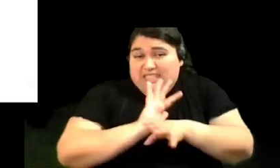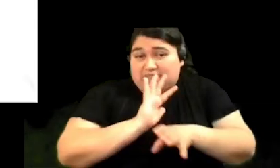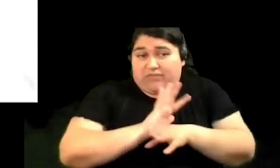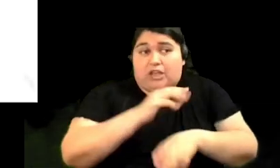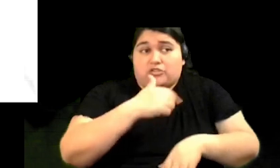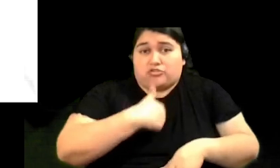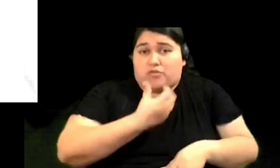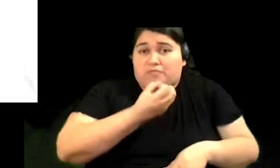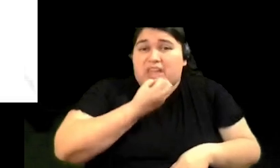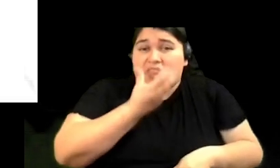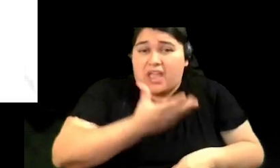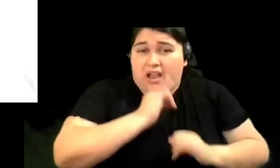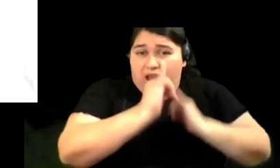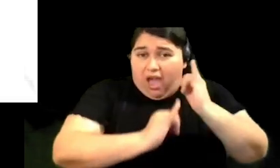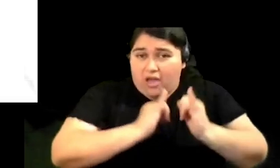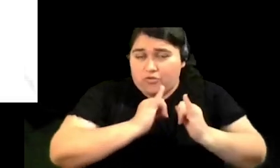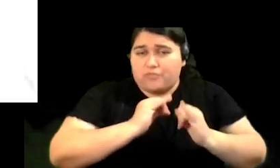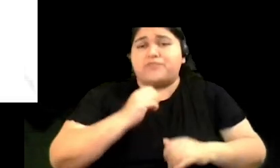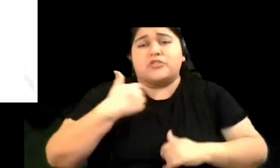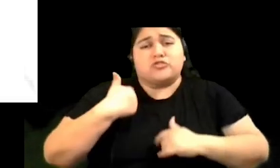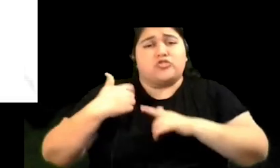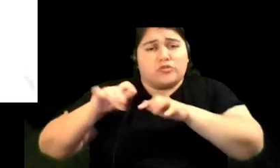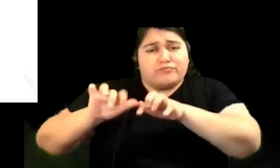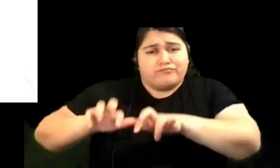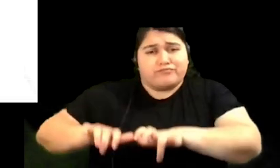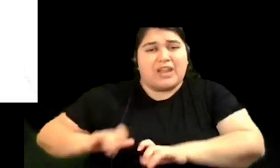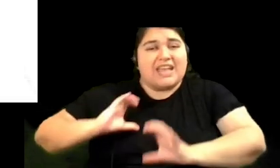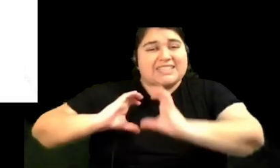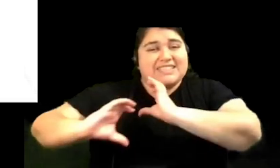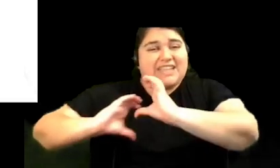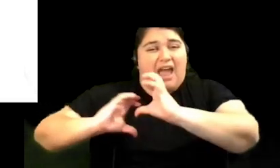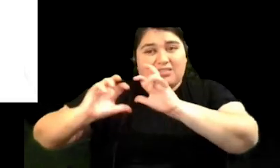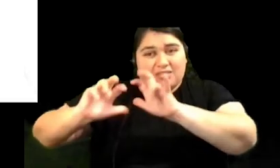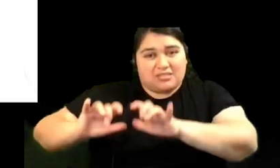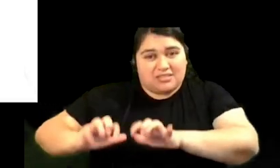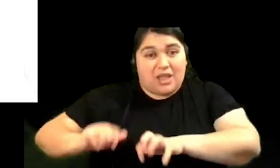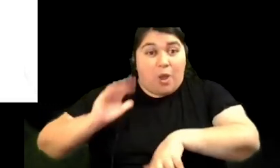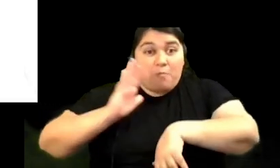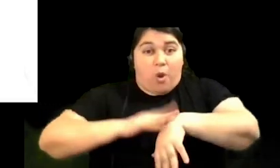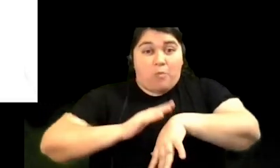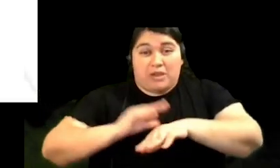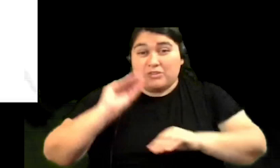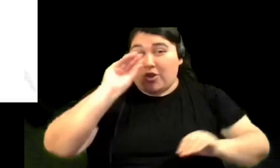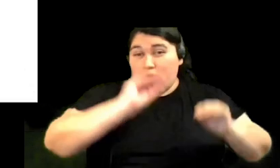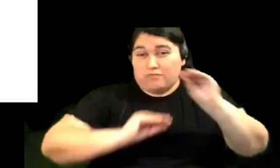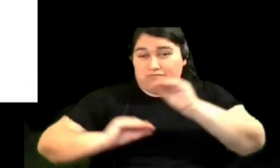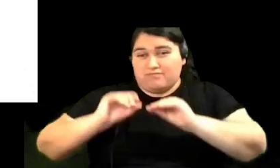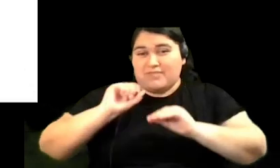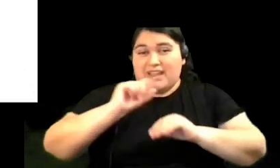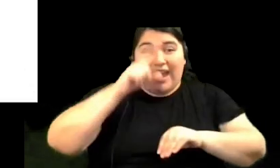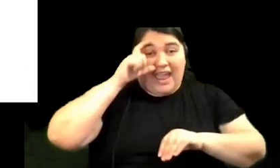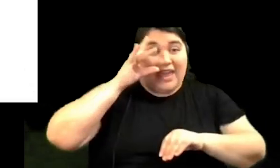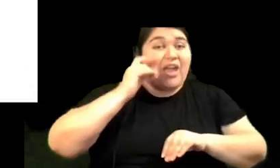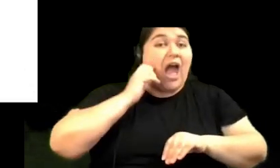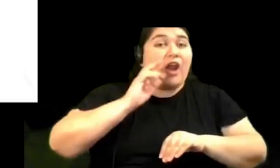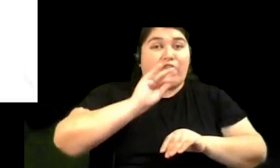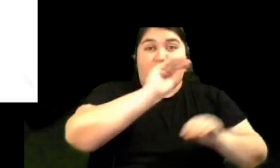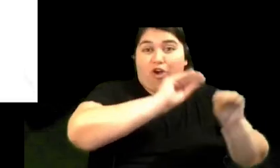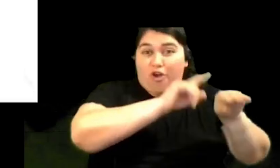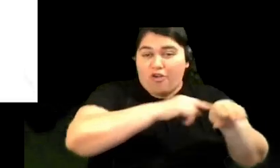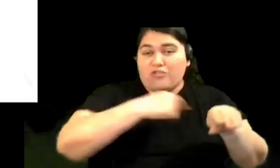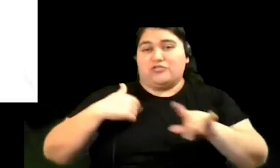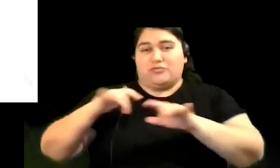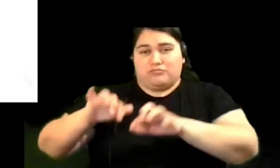Daniel, igual te contesté por chat mientras estaba armando su presentación Edgardo. En realidad, lo que